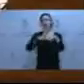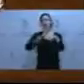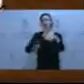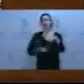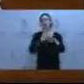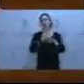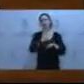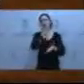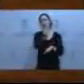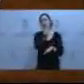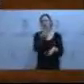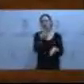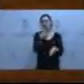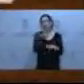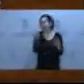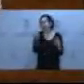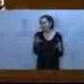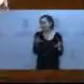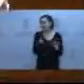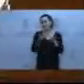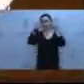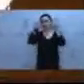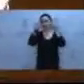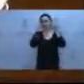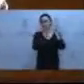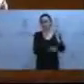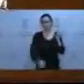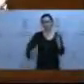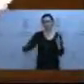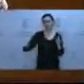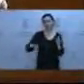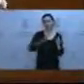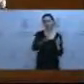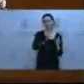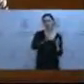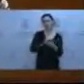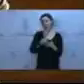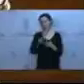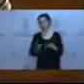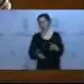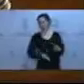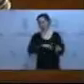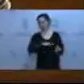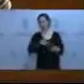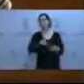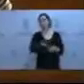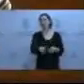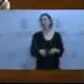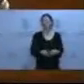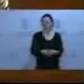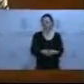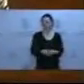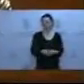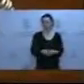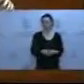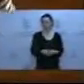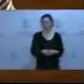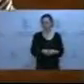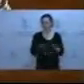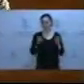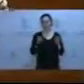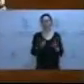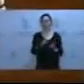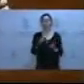comprometidos en la educación de 0 a 3 años. Señor Fernández, ¿para cuándo? ¿Para cuándo llevan ustedes